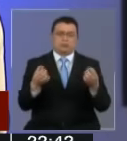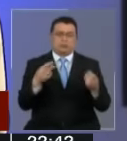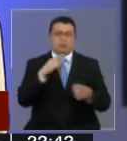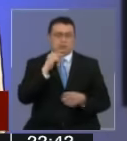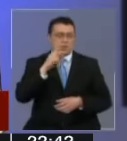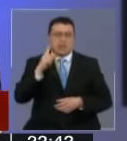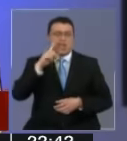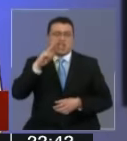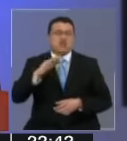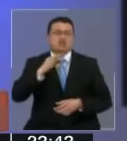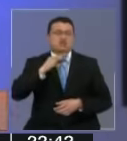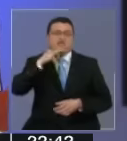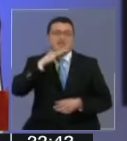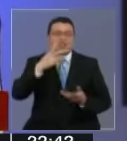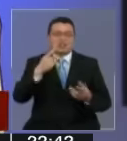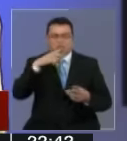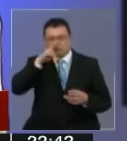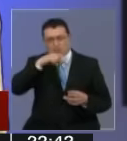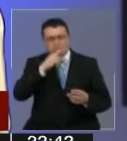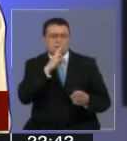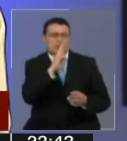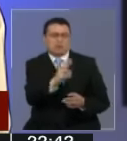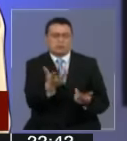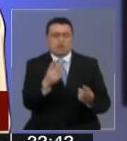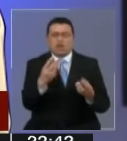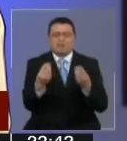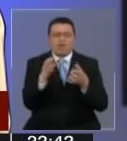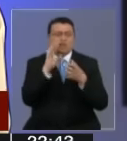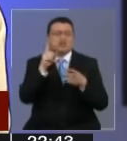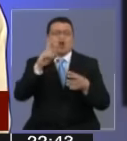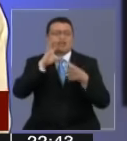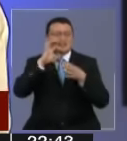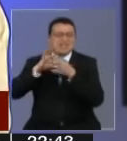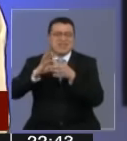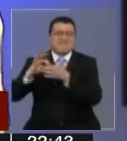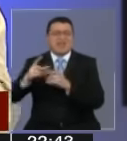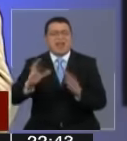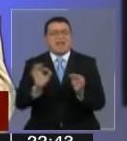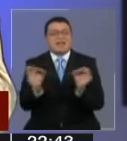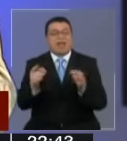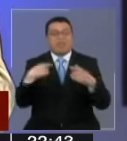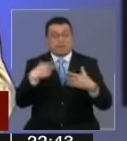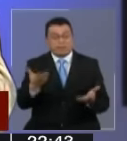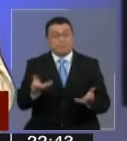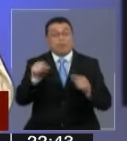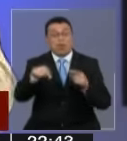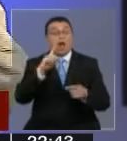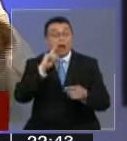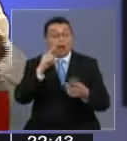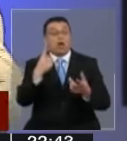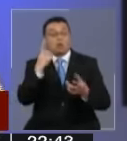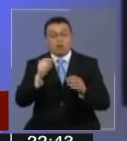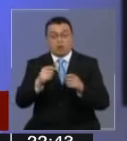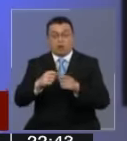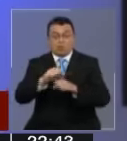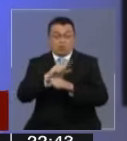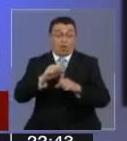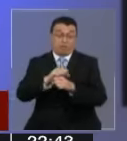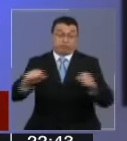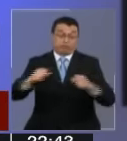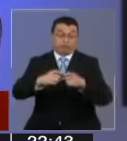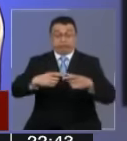ridícula, insuficiente, no significa nada. Estamos en medio de una donde la onda expansiva del caso está